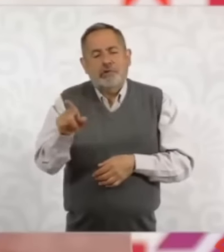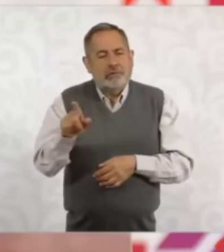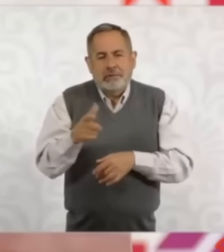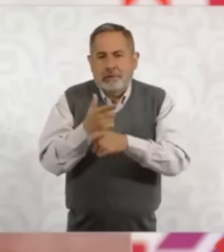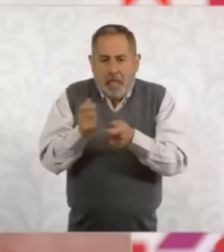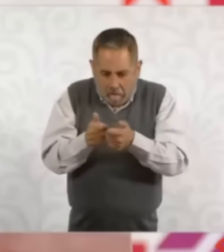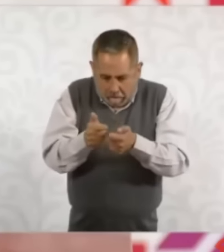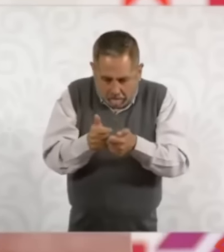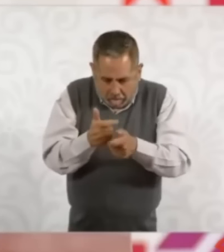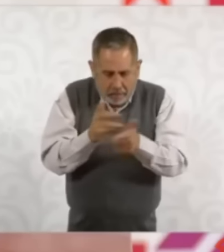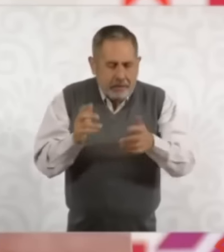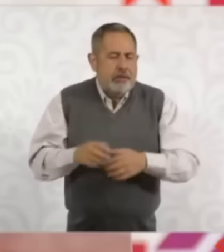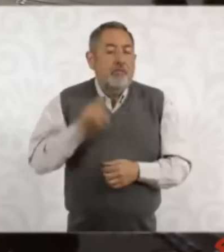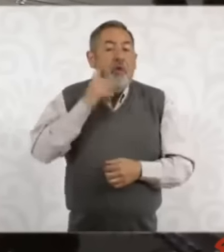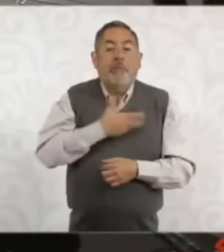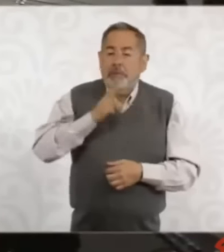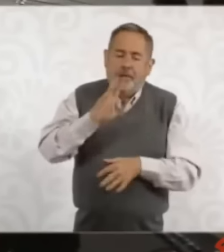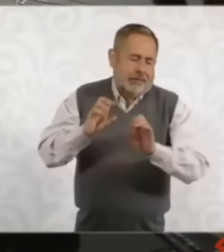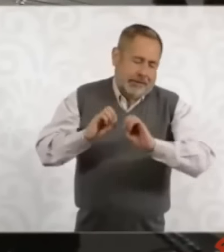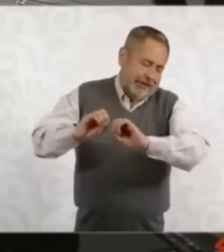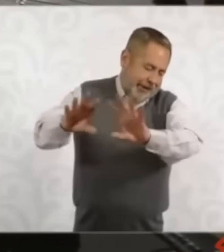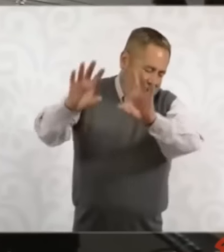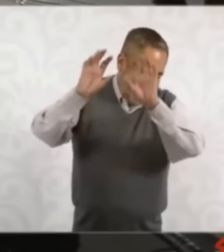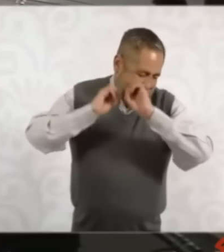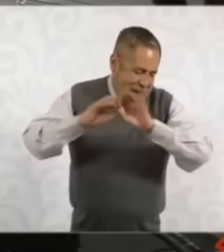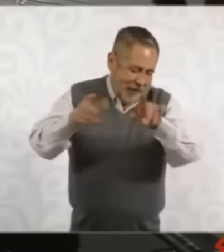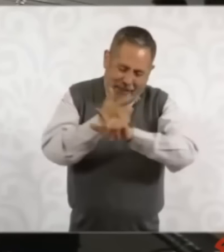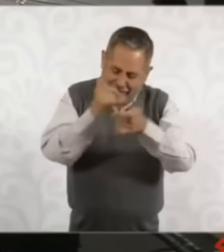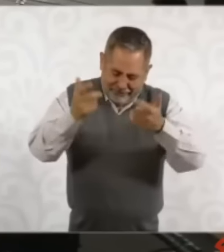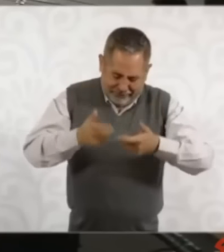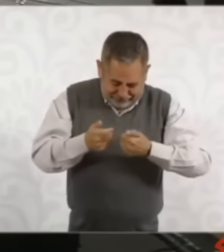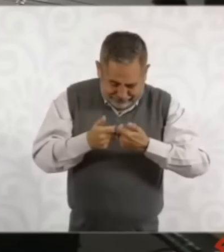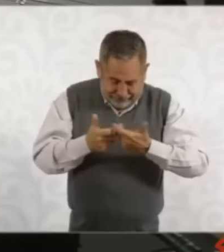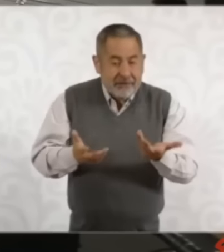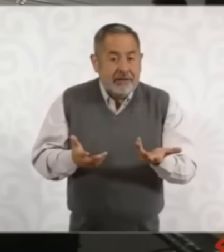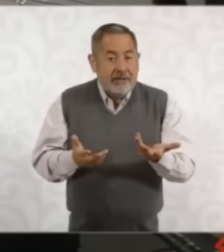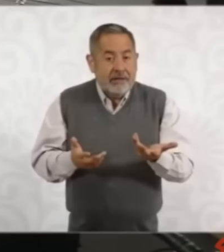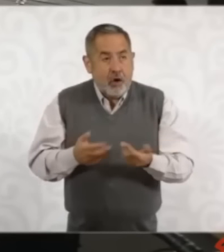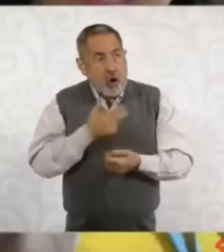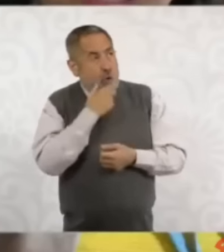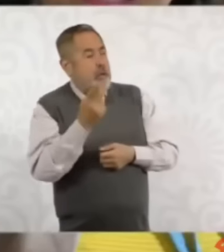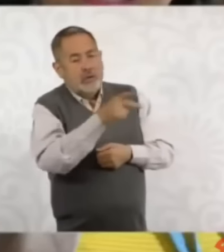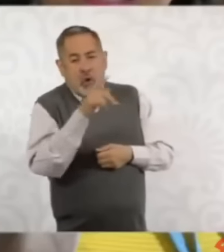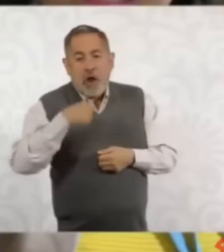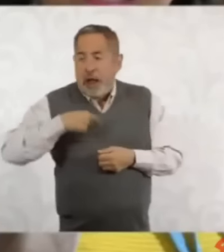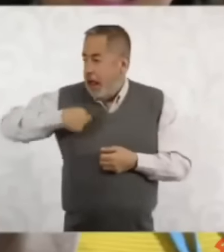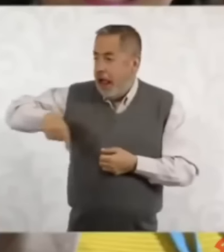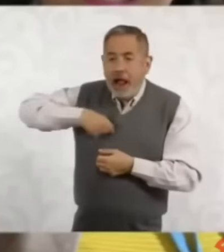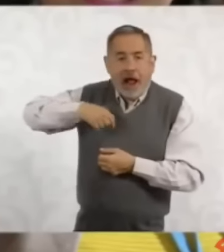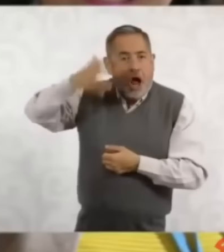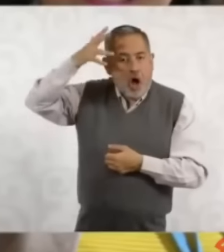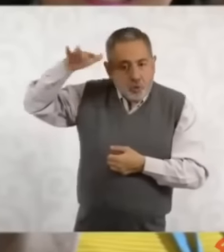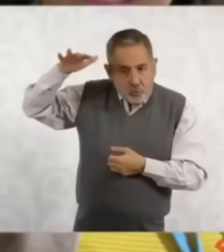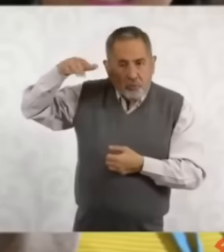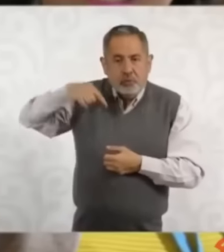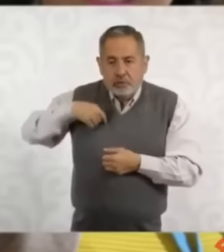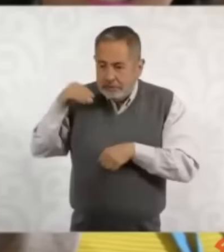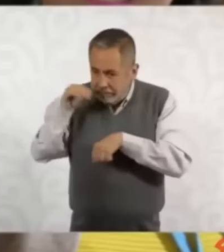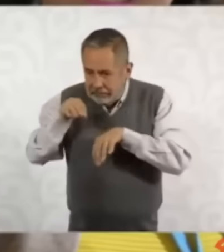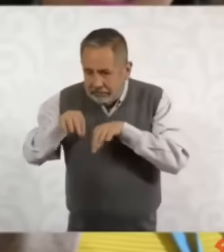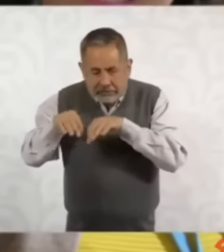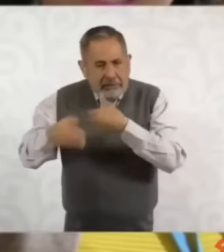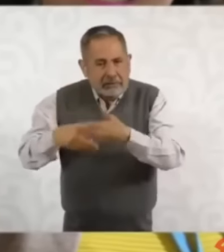lo que él quiera, sí. sigue Ya insistiendo en que lo que evalúe la ciudadanía. a nosotros los adultos mayores nos tienen que poner a trabajar y que Ah,